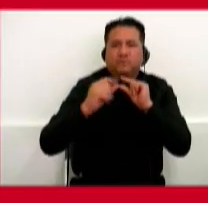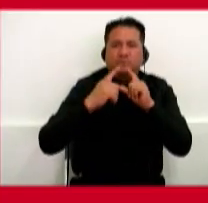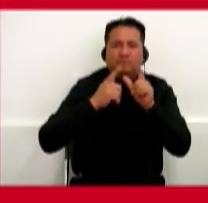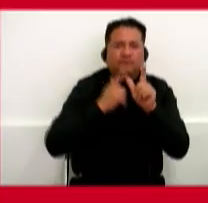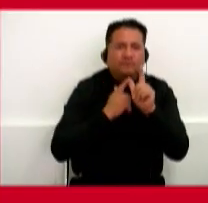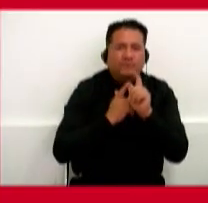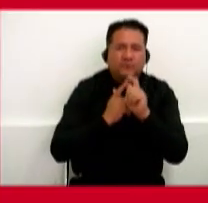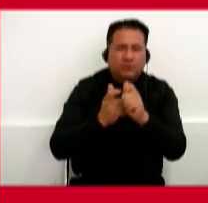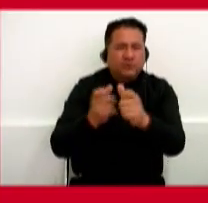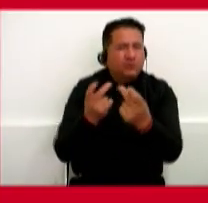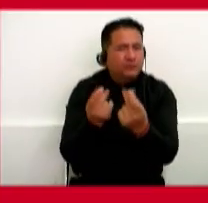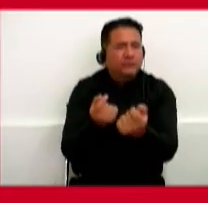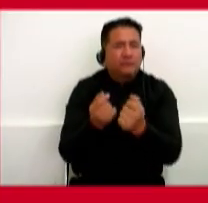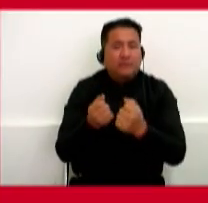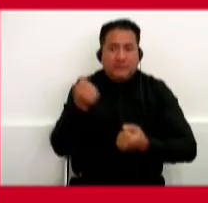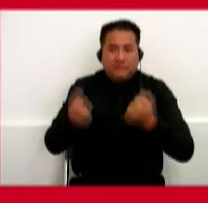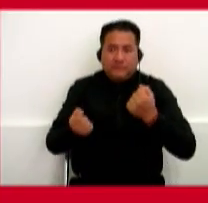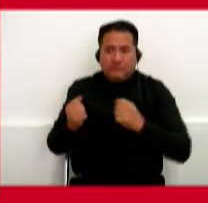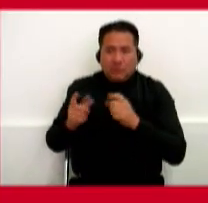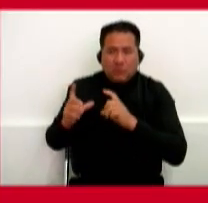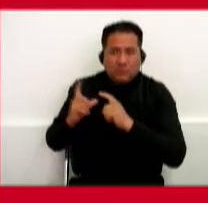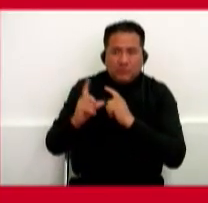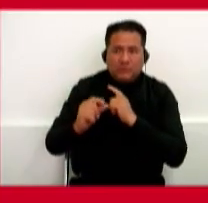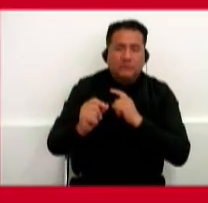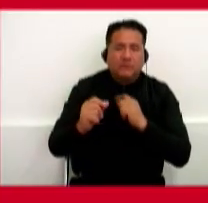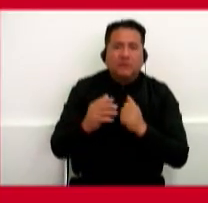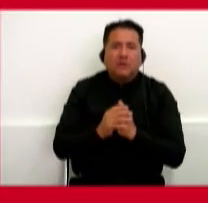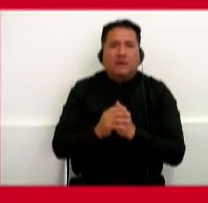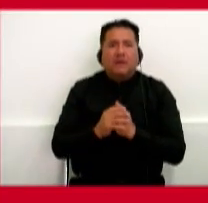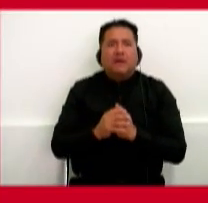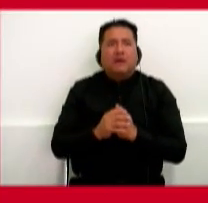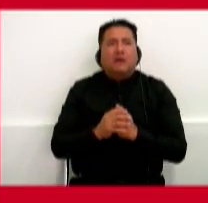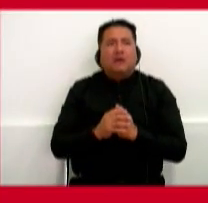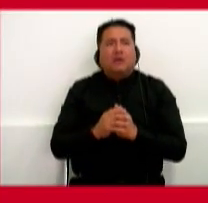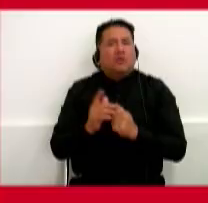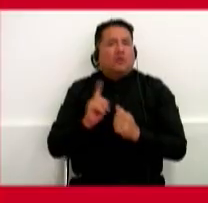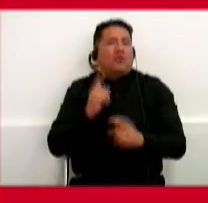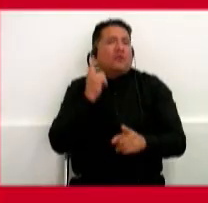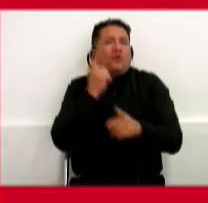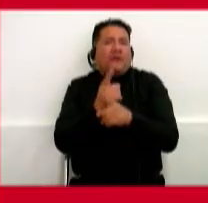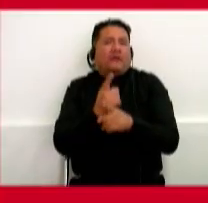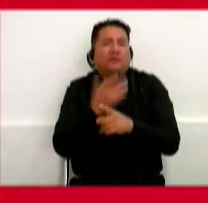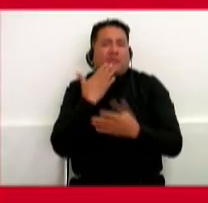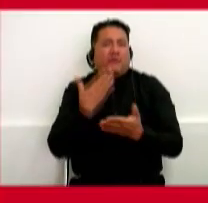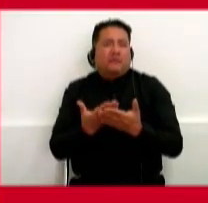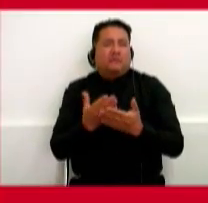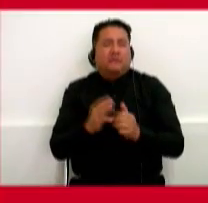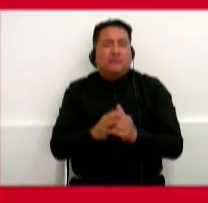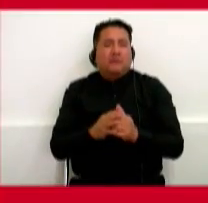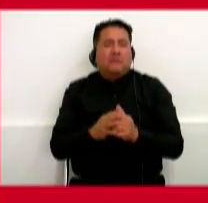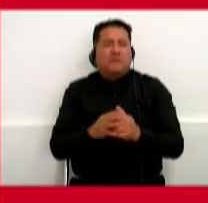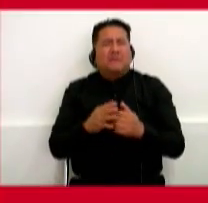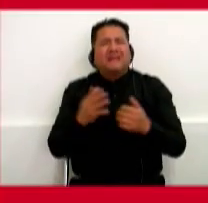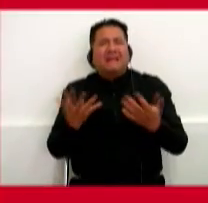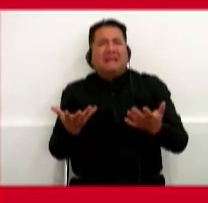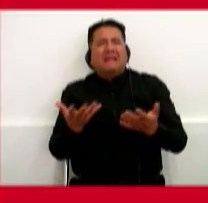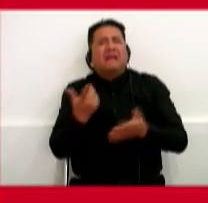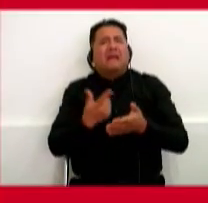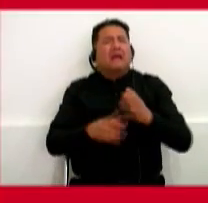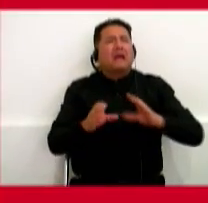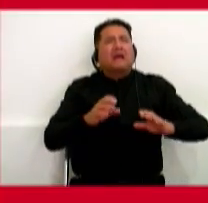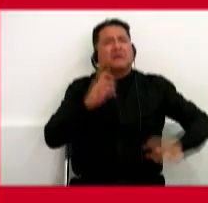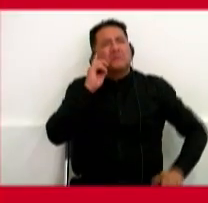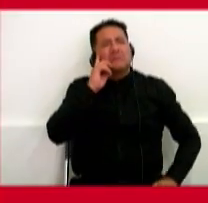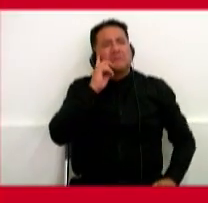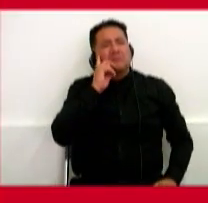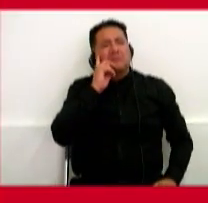¿cómo? Justamente en la parte del análisis comenzó justamente a poder ordenar todas las ideas y ahí es donde viene que